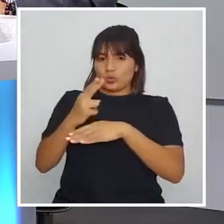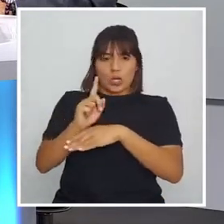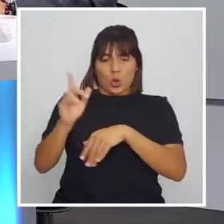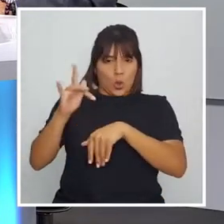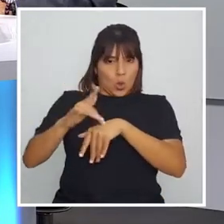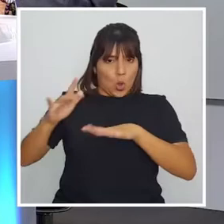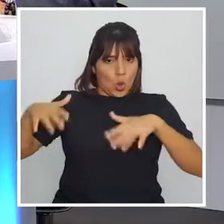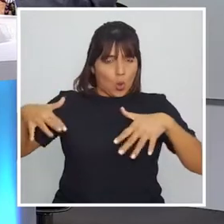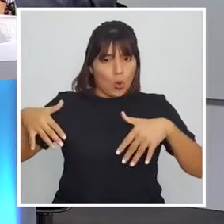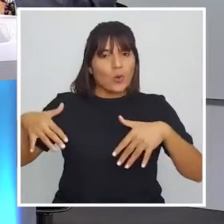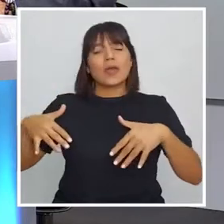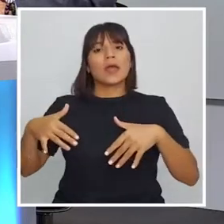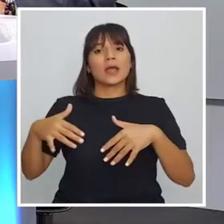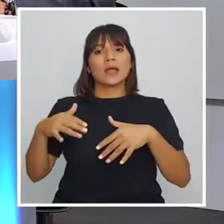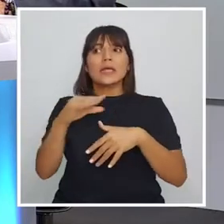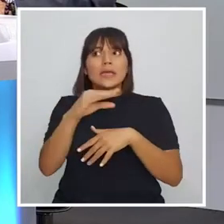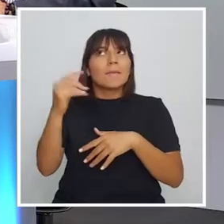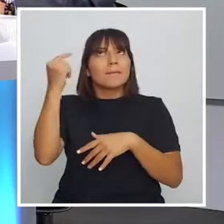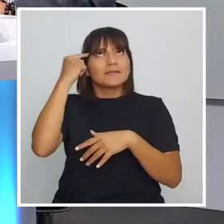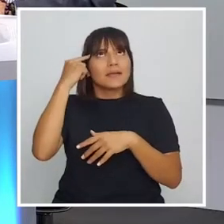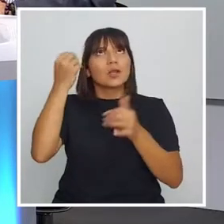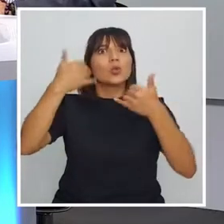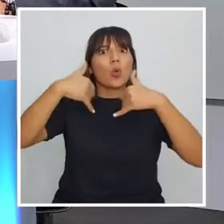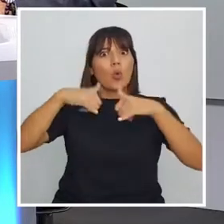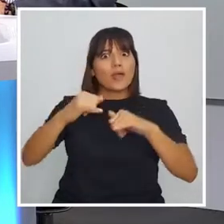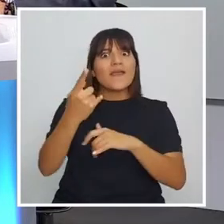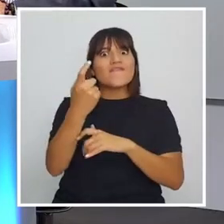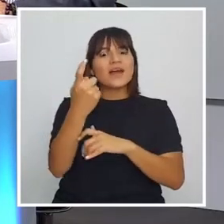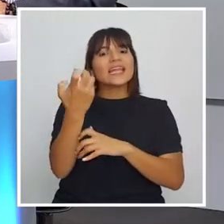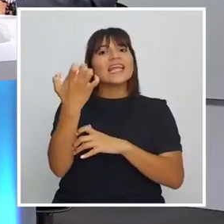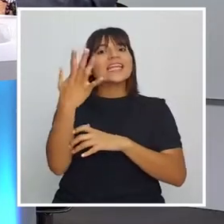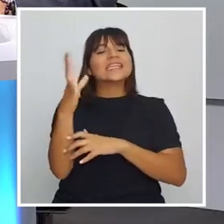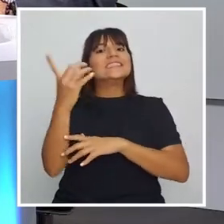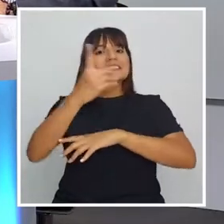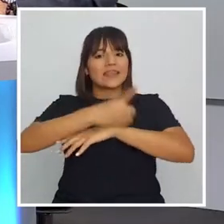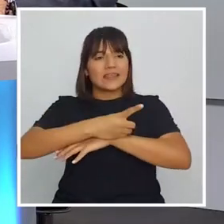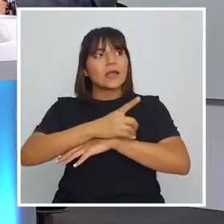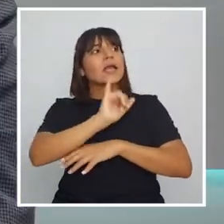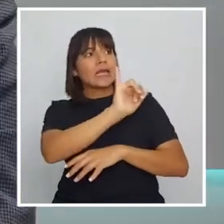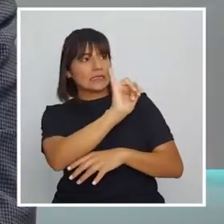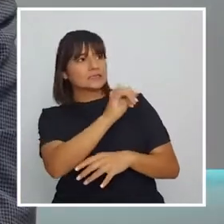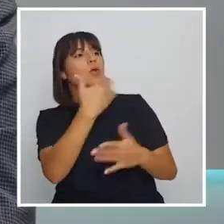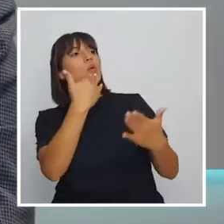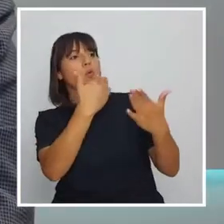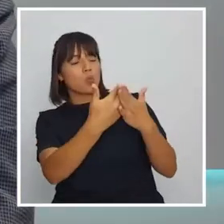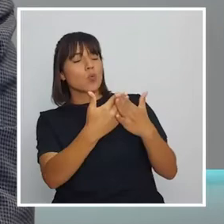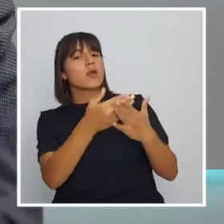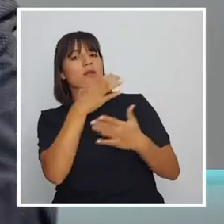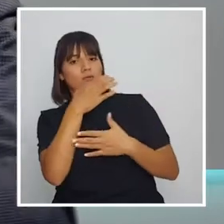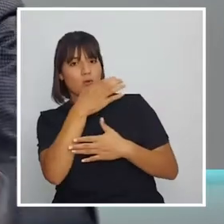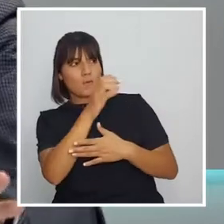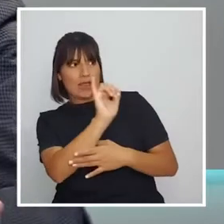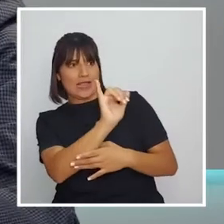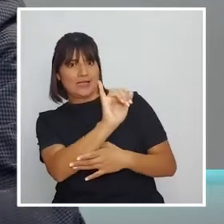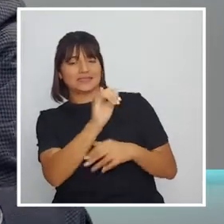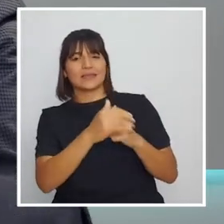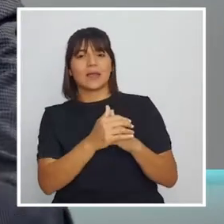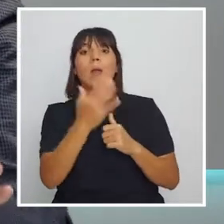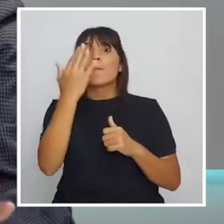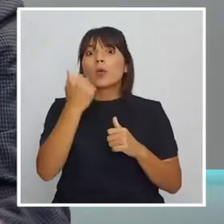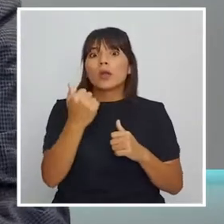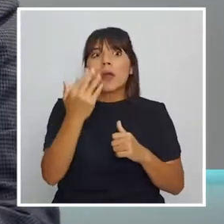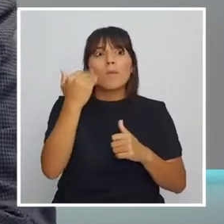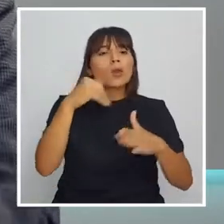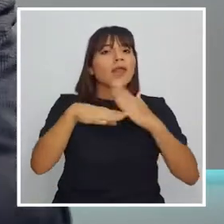que pensar en los días que quedan de diciembre. Es un muy buen punto ese, es un muy buen punto, porque en diciembre todos nos sentimos